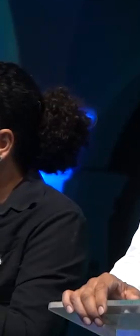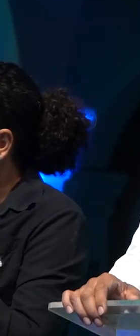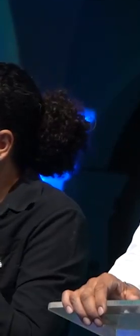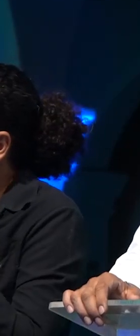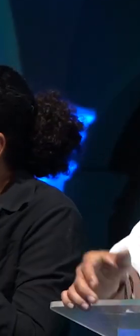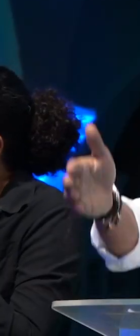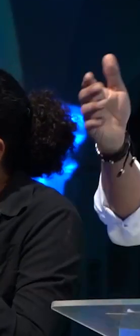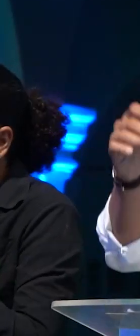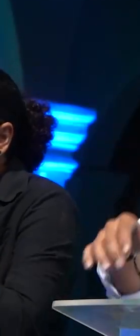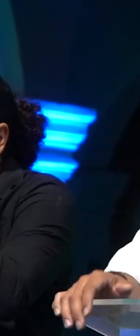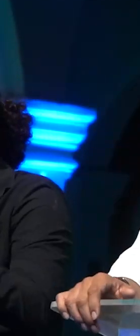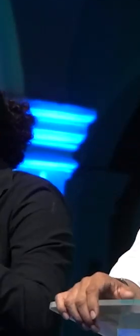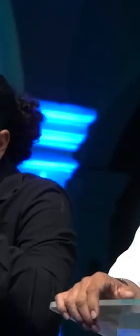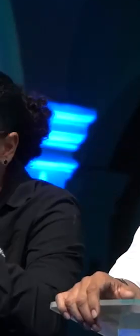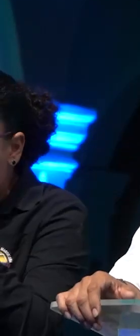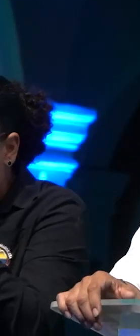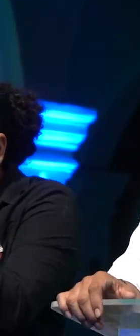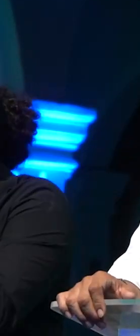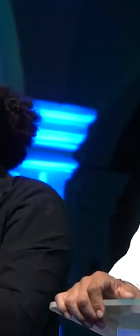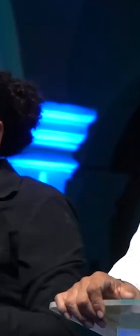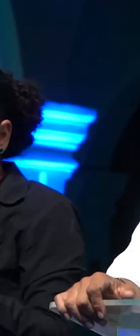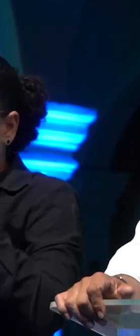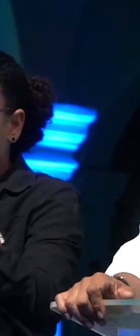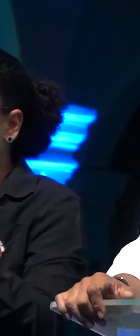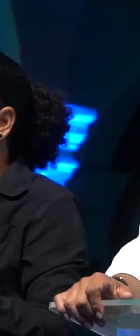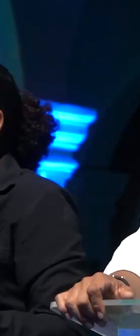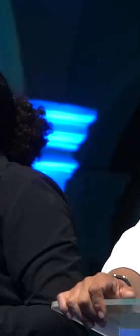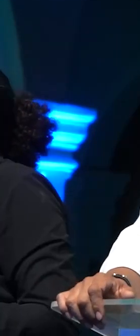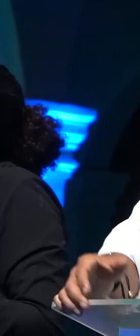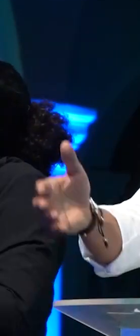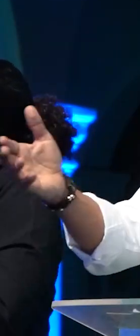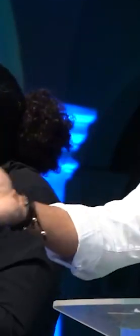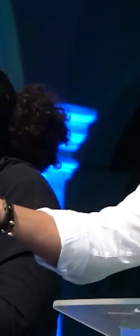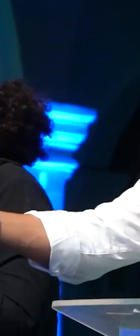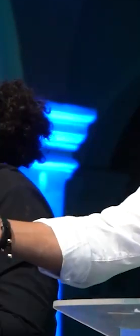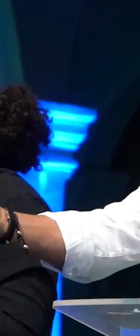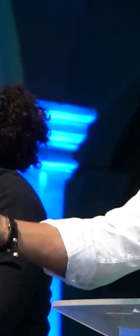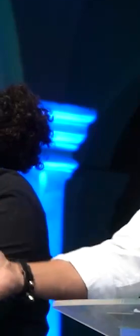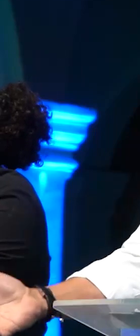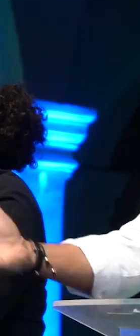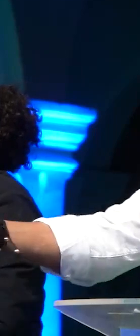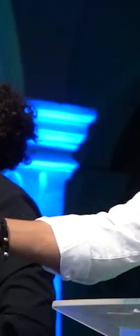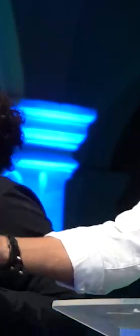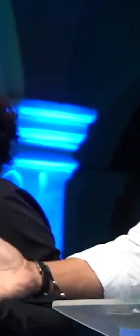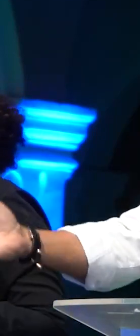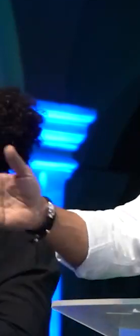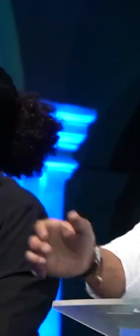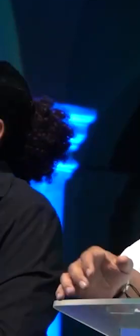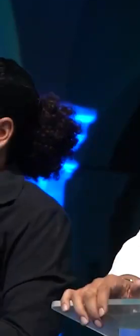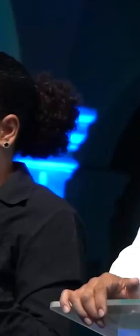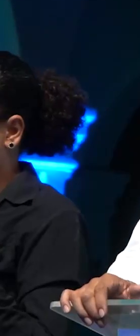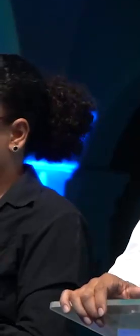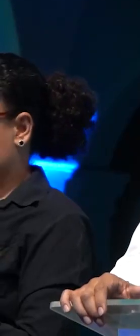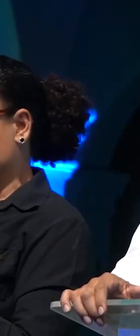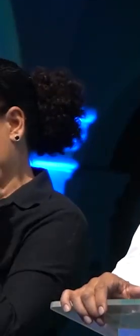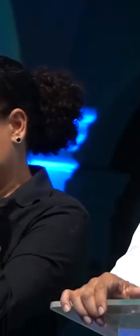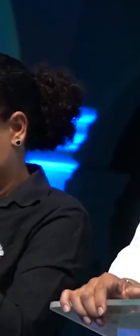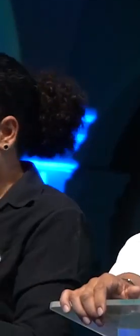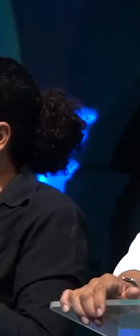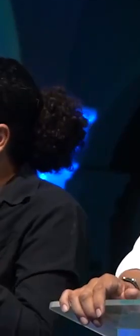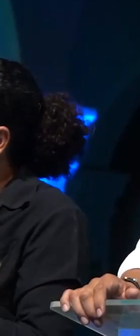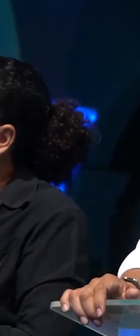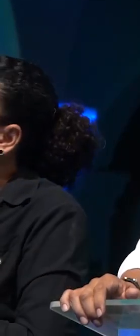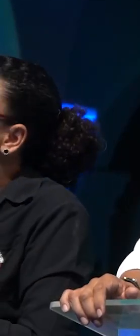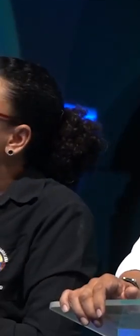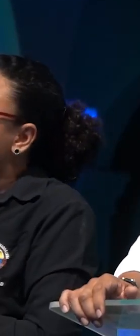pasado, gracias al ingeniero Vera que me dijo, rector, ¿qué podemos hacer por el asilo? Pues bueno, no podemos darle plata, pero hagamos algo, siempre podemos hacer algo.